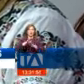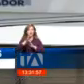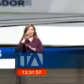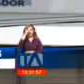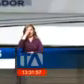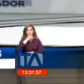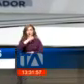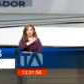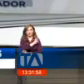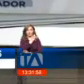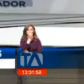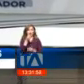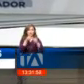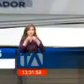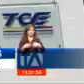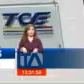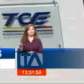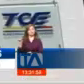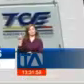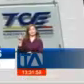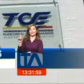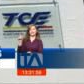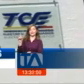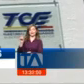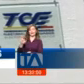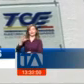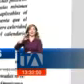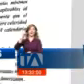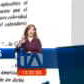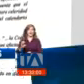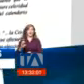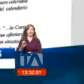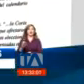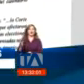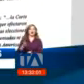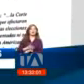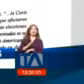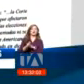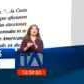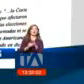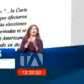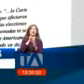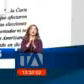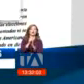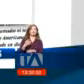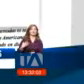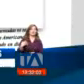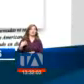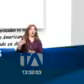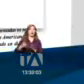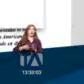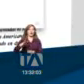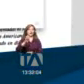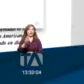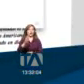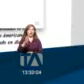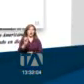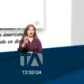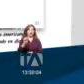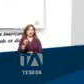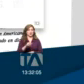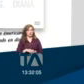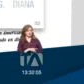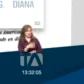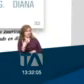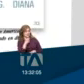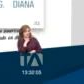embargo, ahora perdieron en el Tribunal Contencioso Electoral tras una acción de queja presentada en su contra, en la que el juez Ángel Torres decidió acoger la acción de